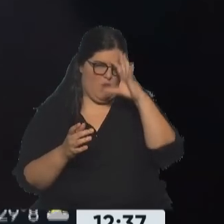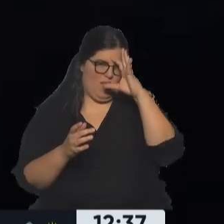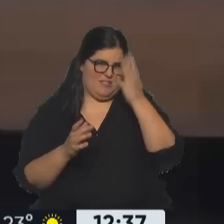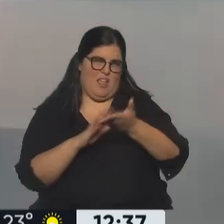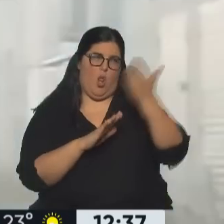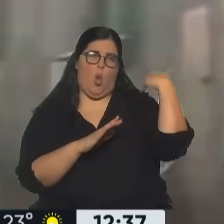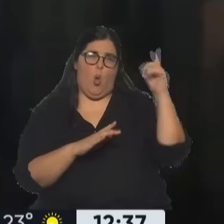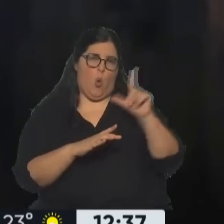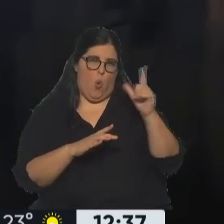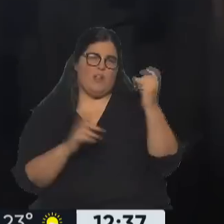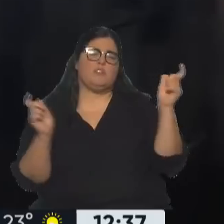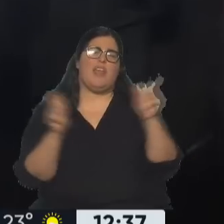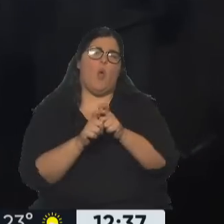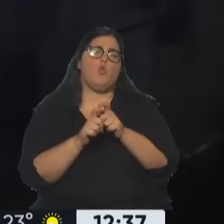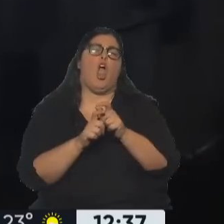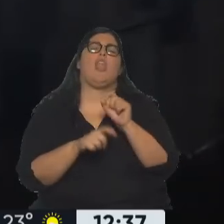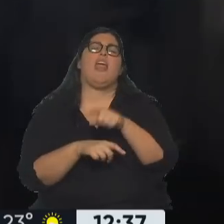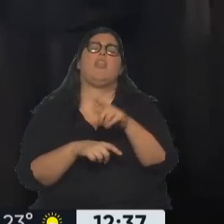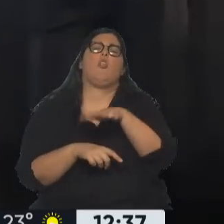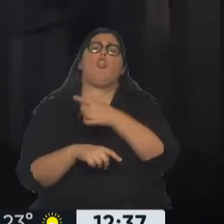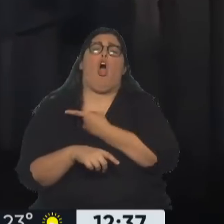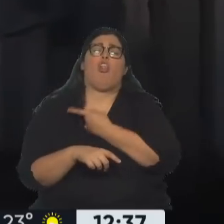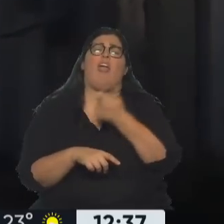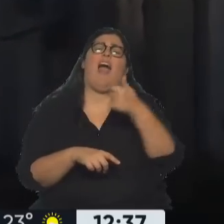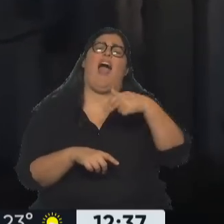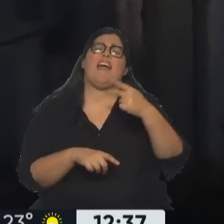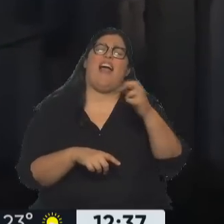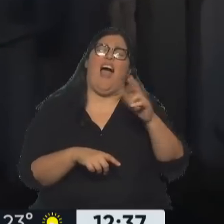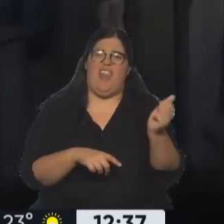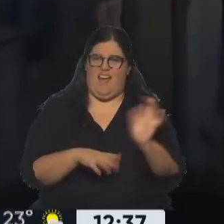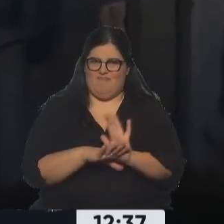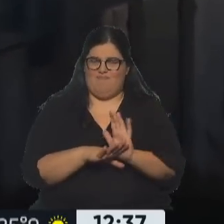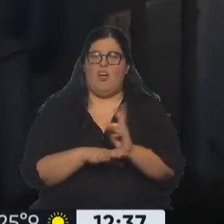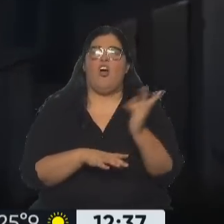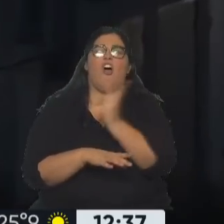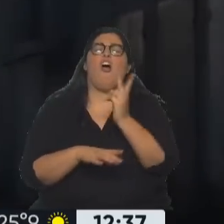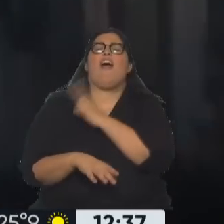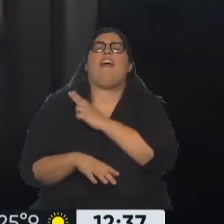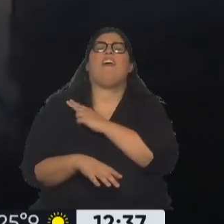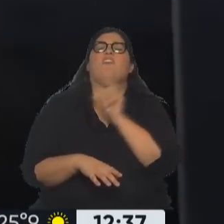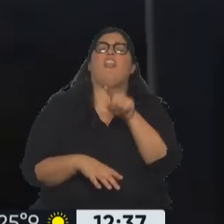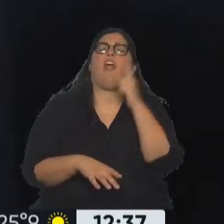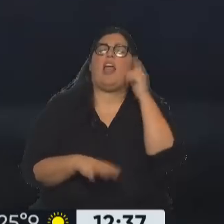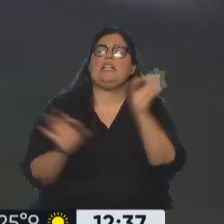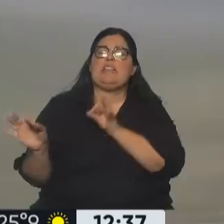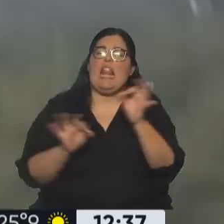Ankara entre los jefes de inteligencia. Hay prevista ahora próximamente una reunión entre los 2